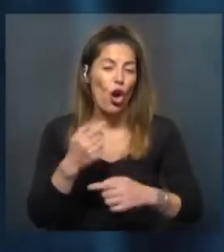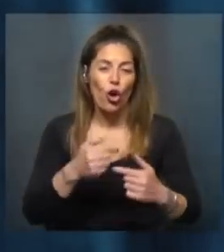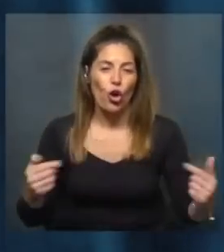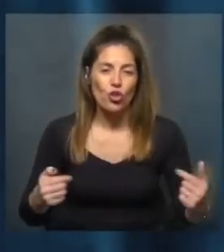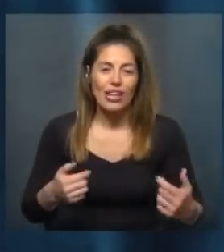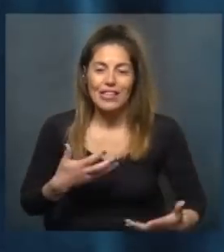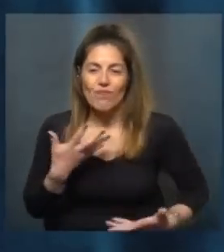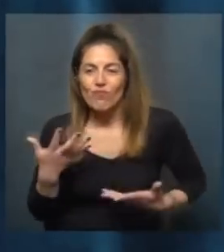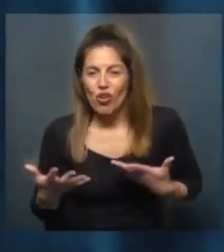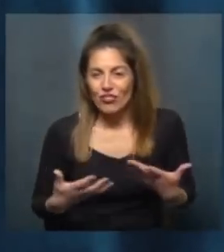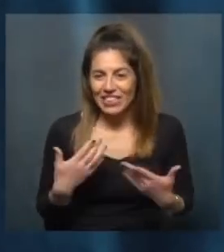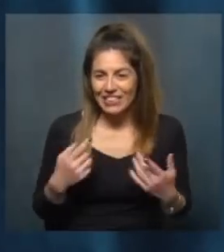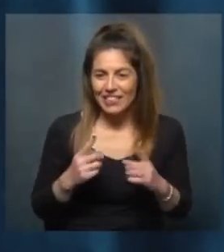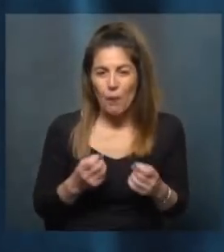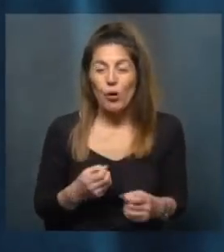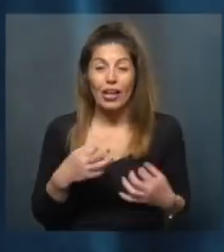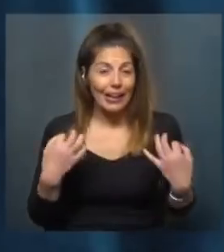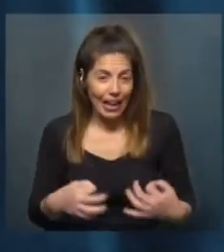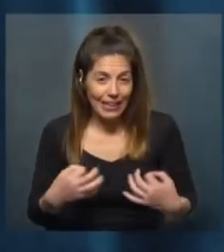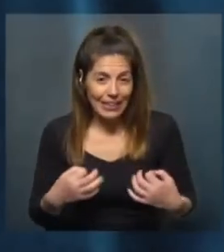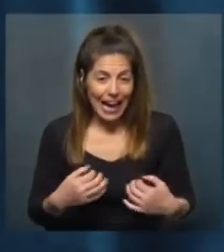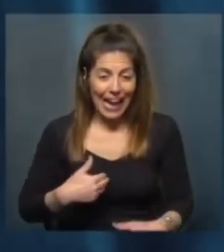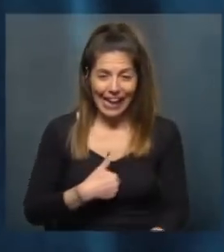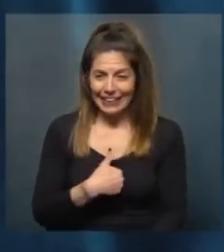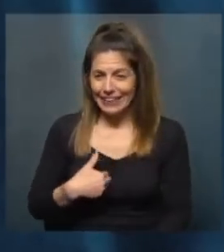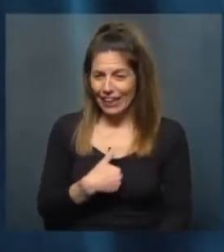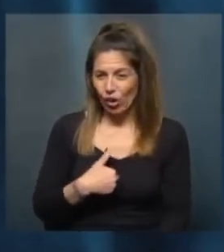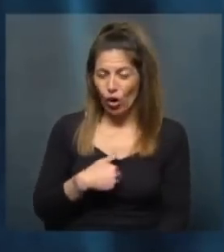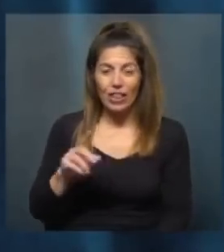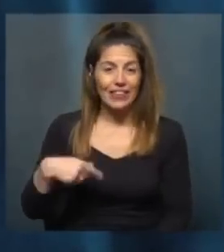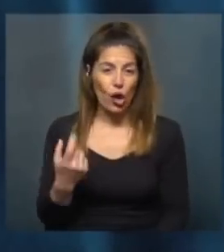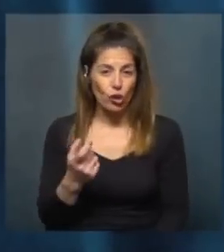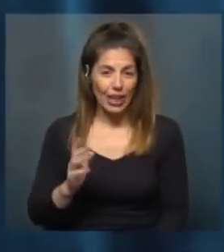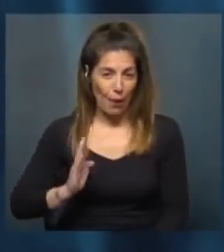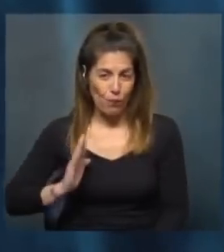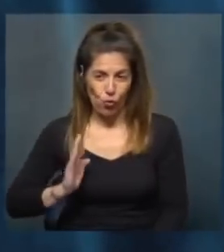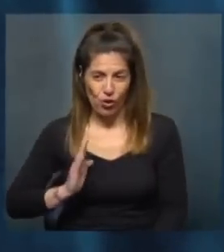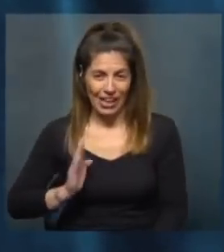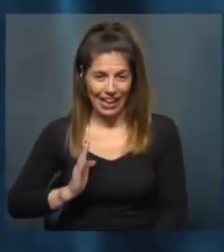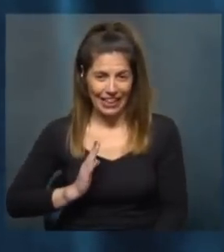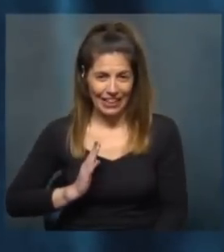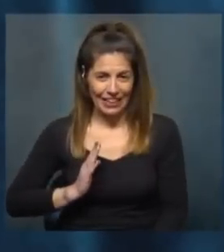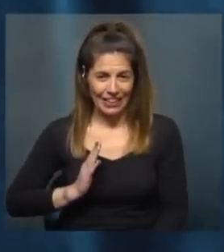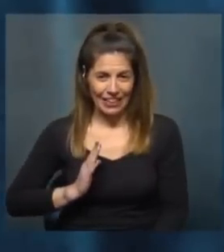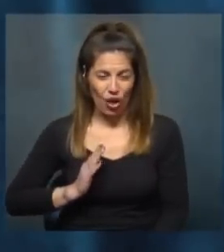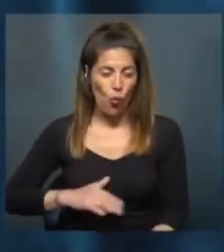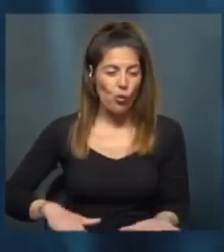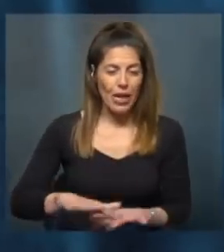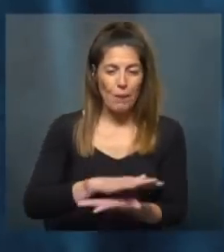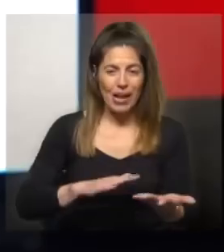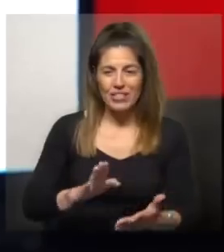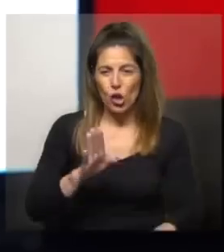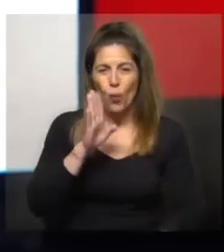te movilizan un montón porque en realidad este rol de otra mujer en un habitando un espacio de